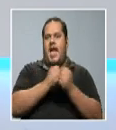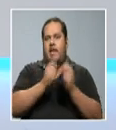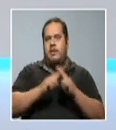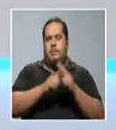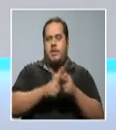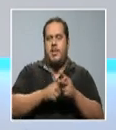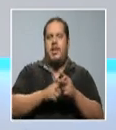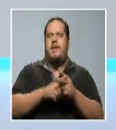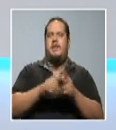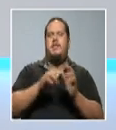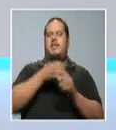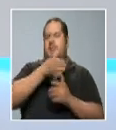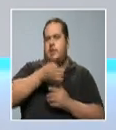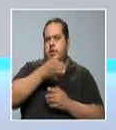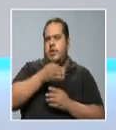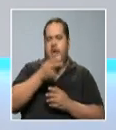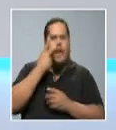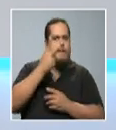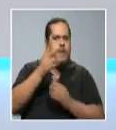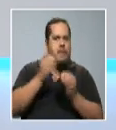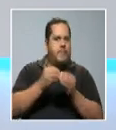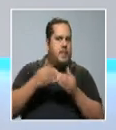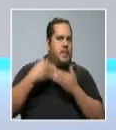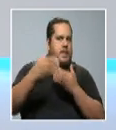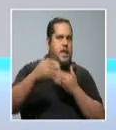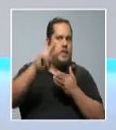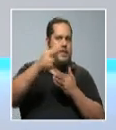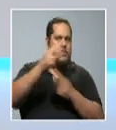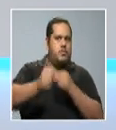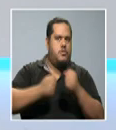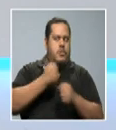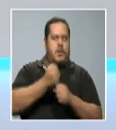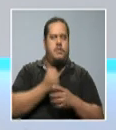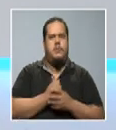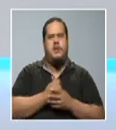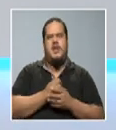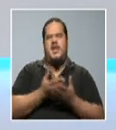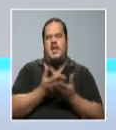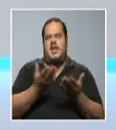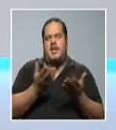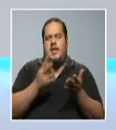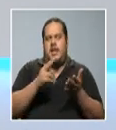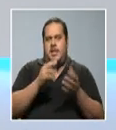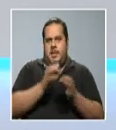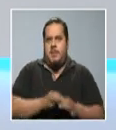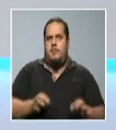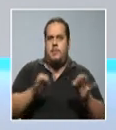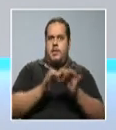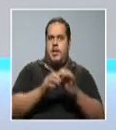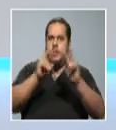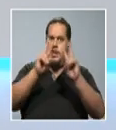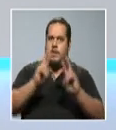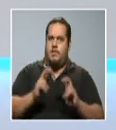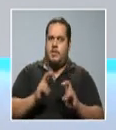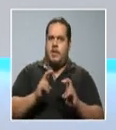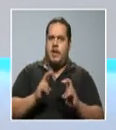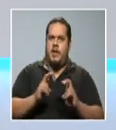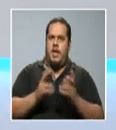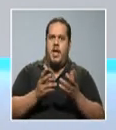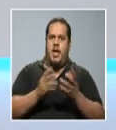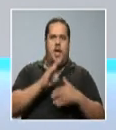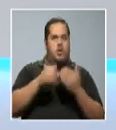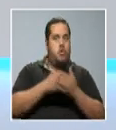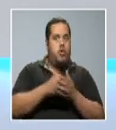allá del primer año, más allá del segundo año. Es decir, que es importante revisar muy bien el esquema de tasas,